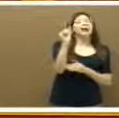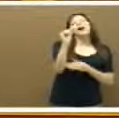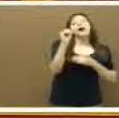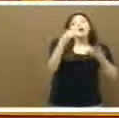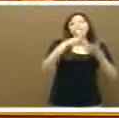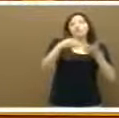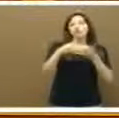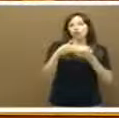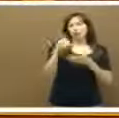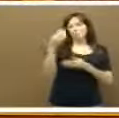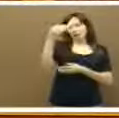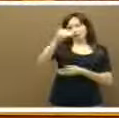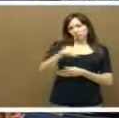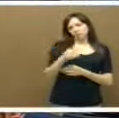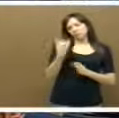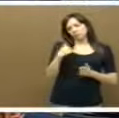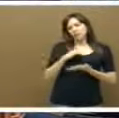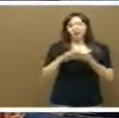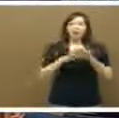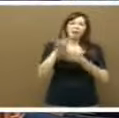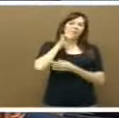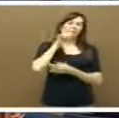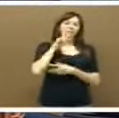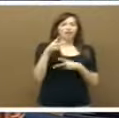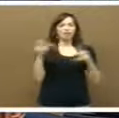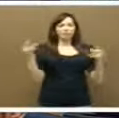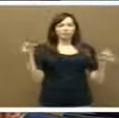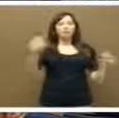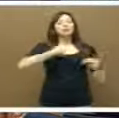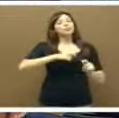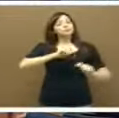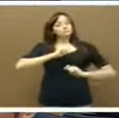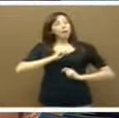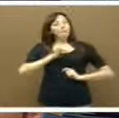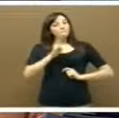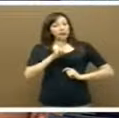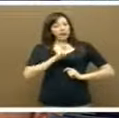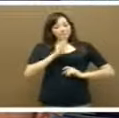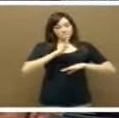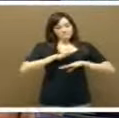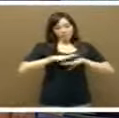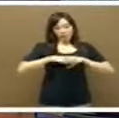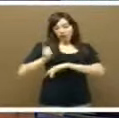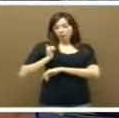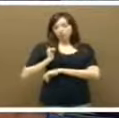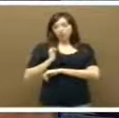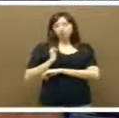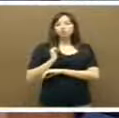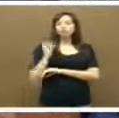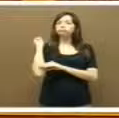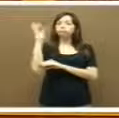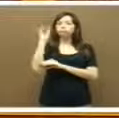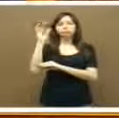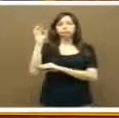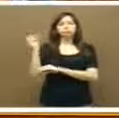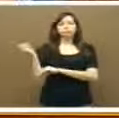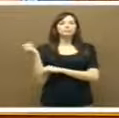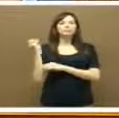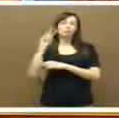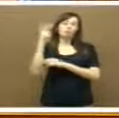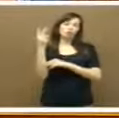Que ya está bien de decir mentiras. Y esto me sirve para enlazar con la intervención segunda que han